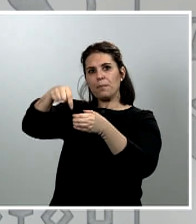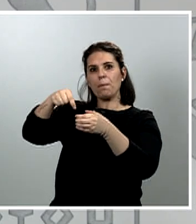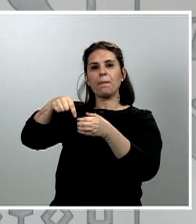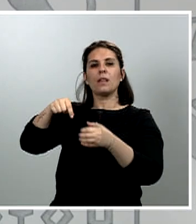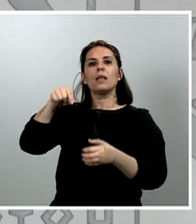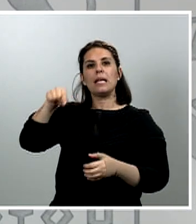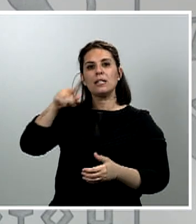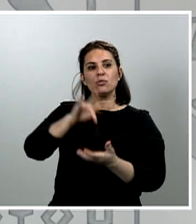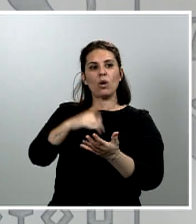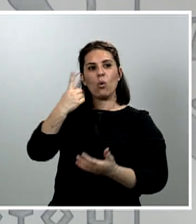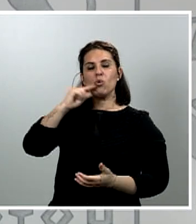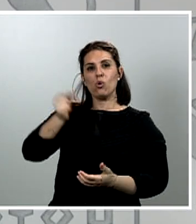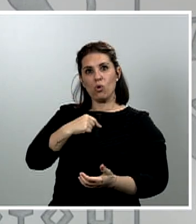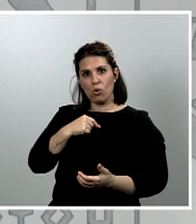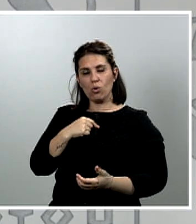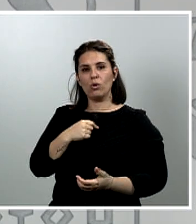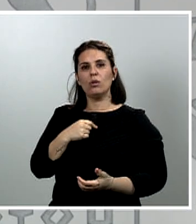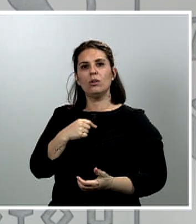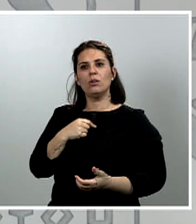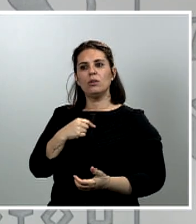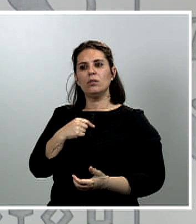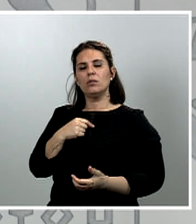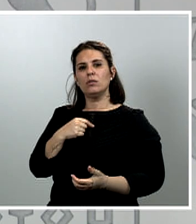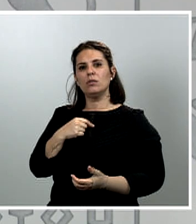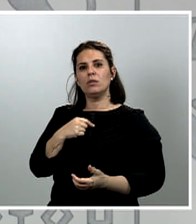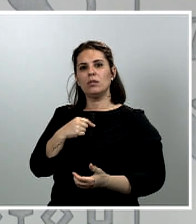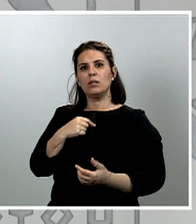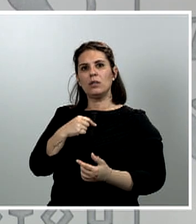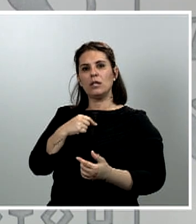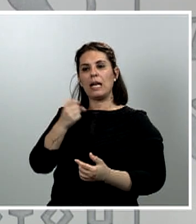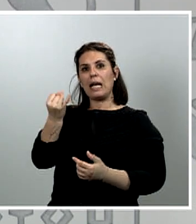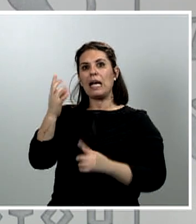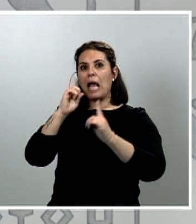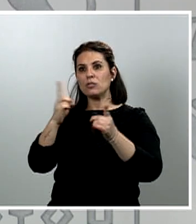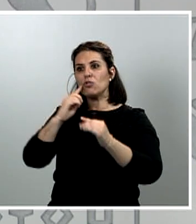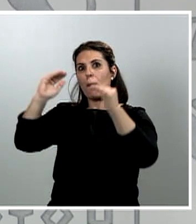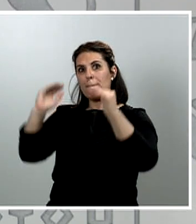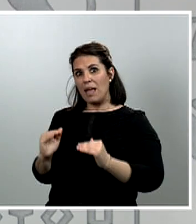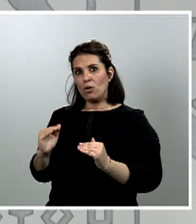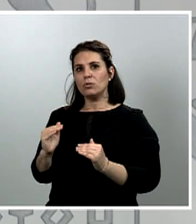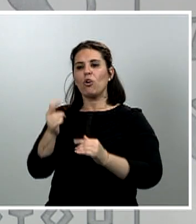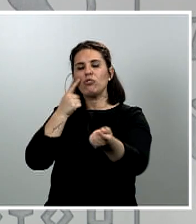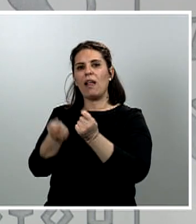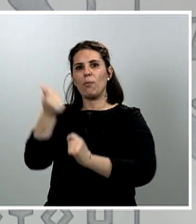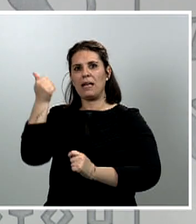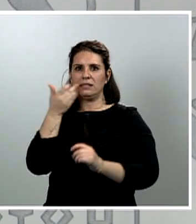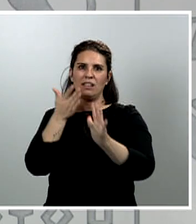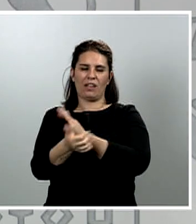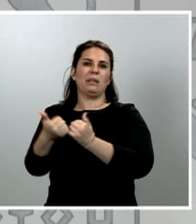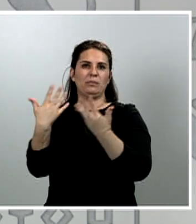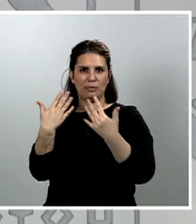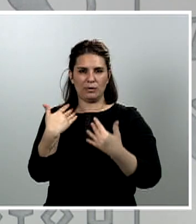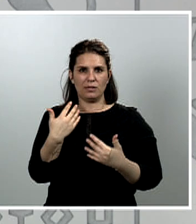caso, el número bruto de casos es menor y por lo tanto más controlable. Además tenemos que valorar otros aspectos relacionados